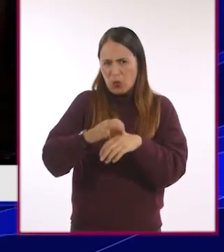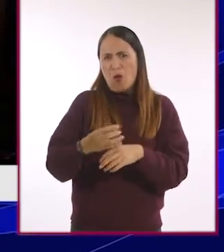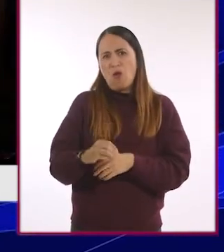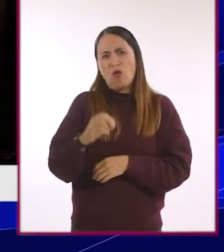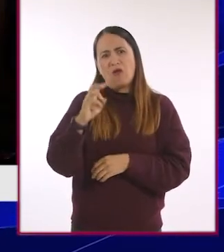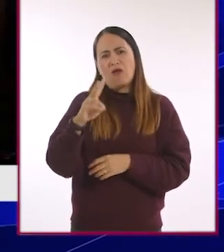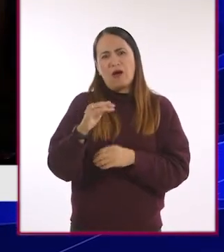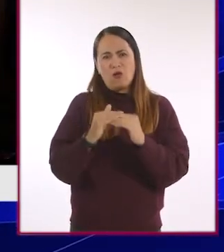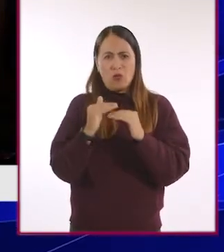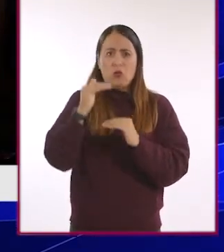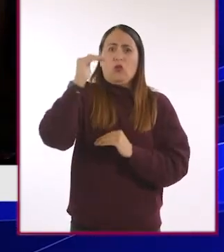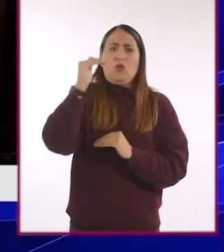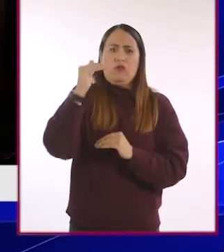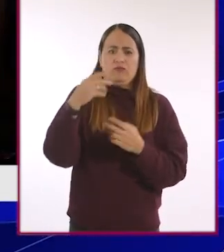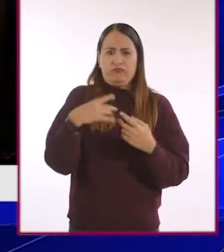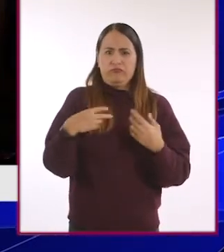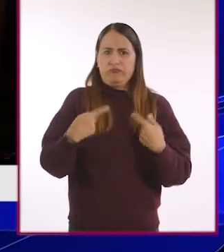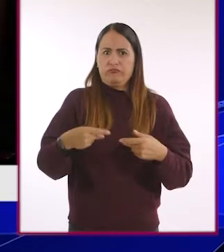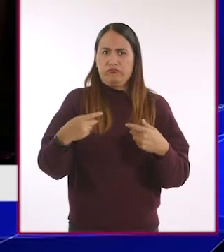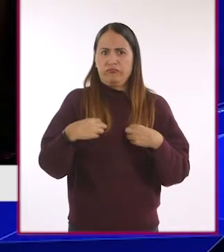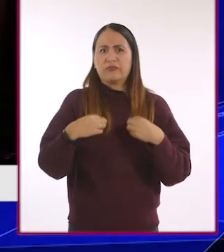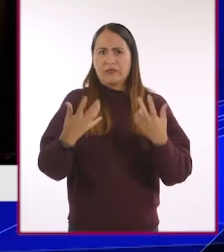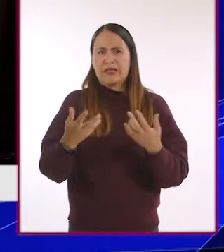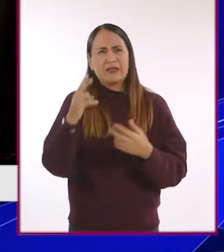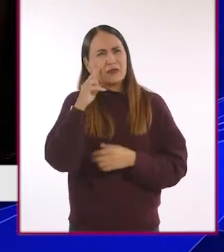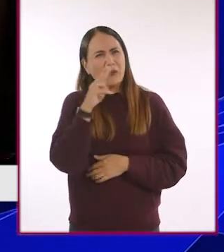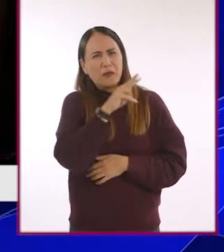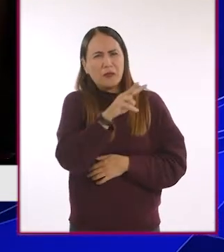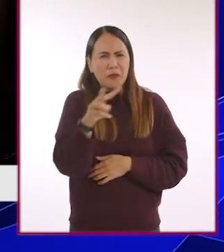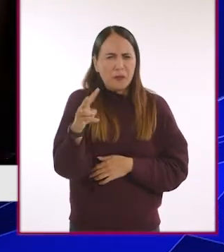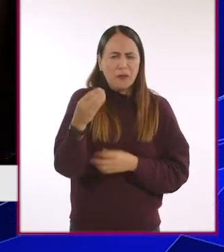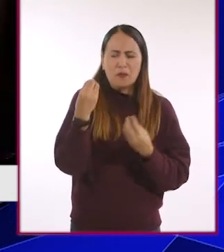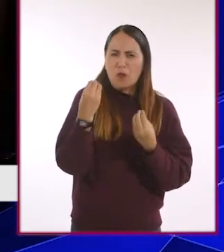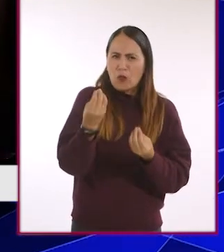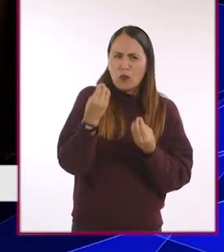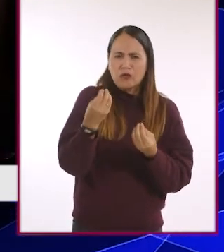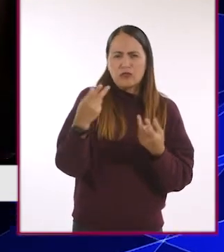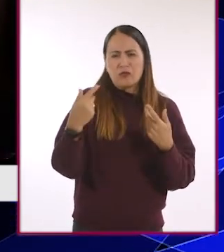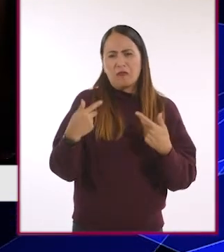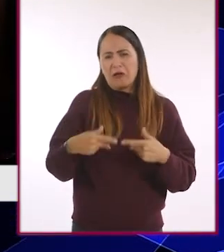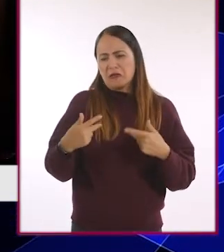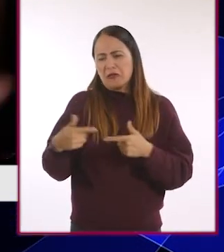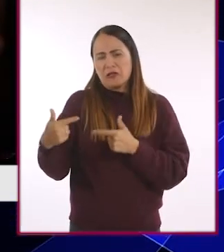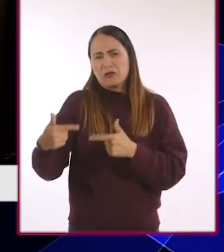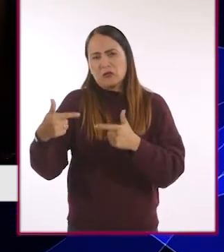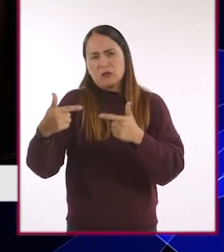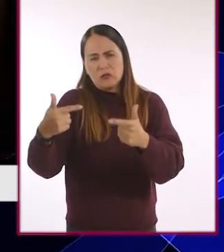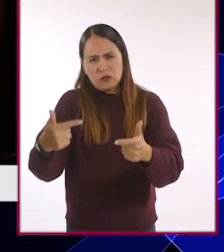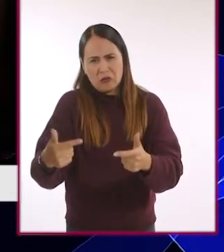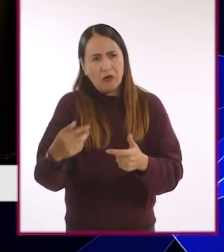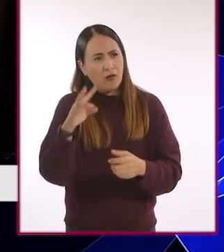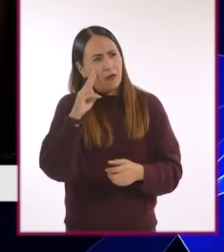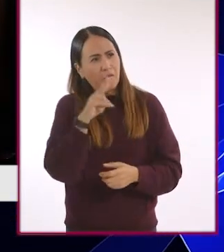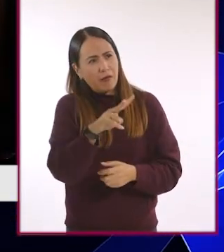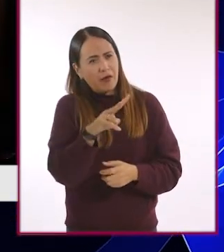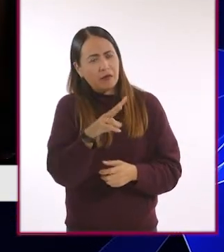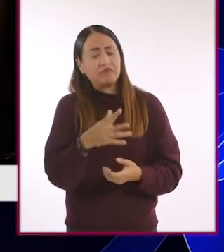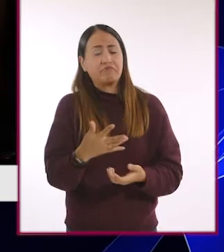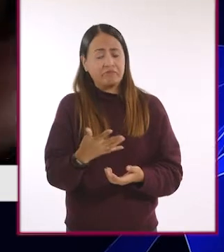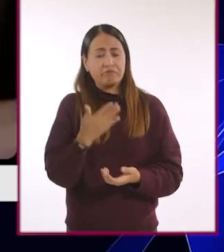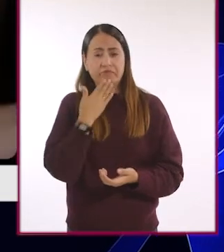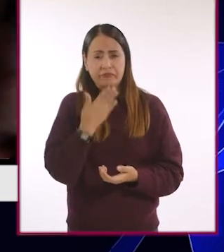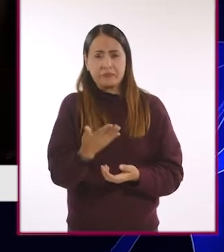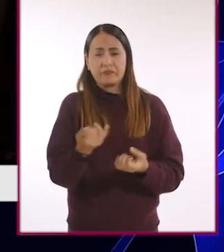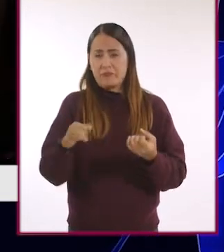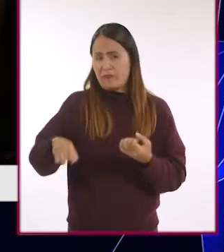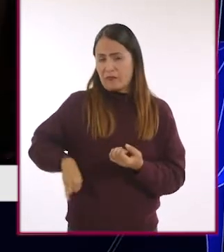Todas estas nuevas tecnologías pues tienen mucho appeal visual, ¿no? Para las generaciones nuevas y para las generaciones